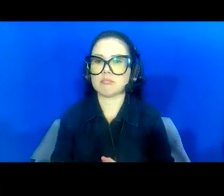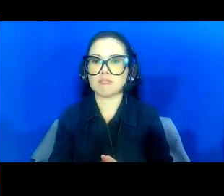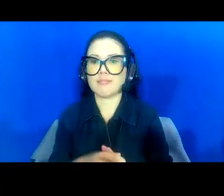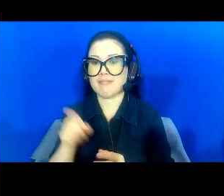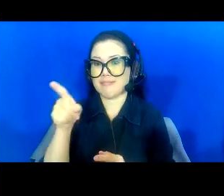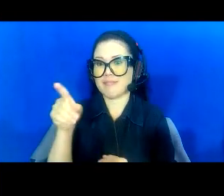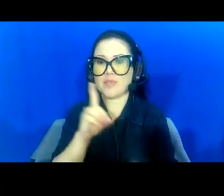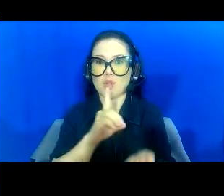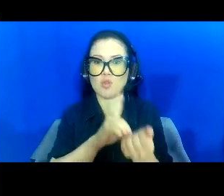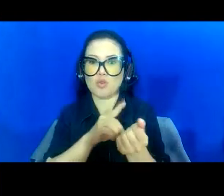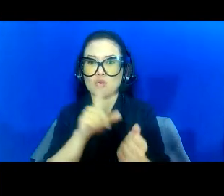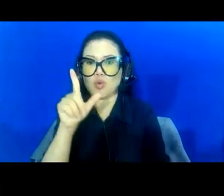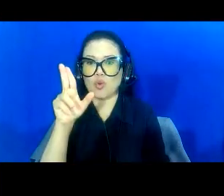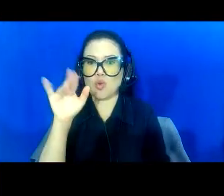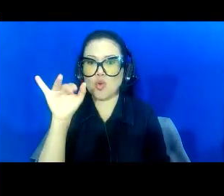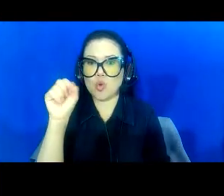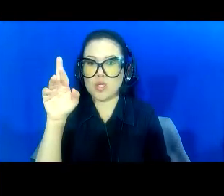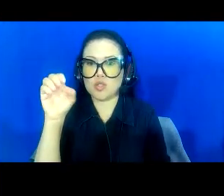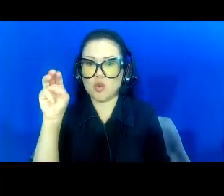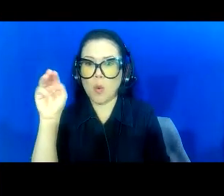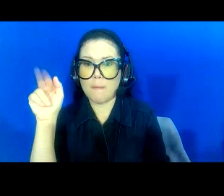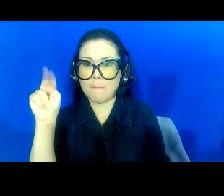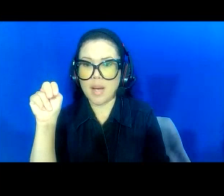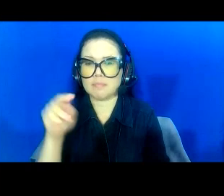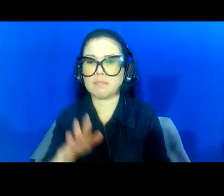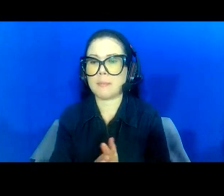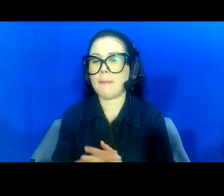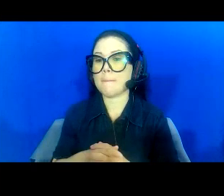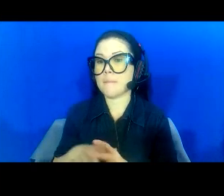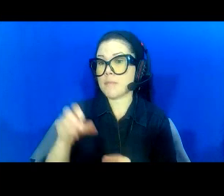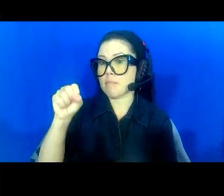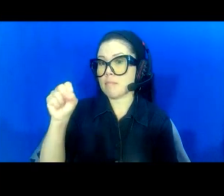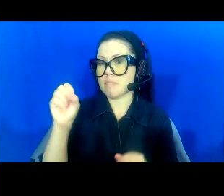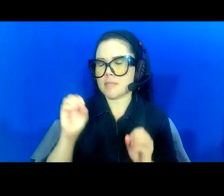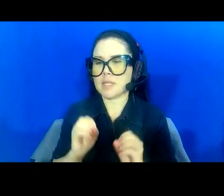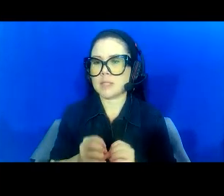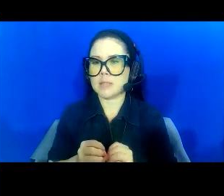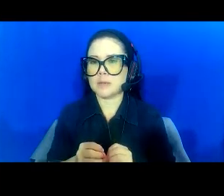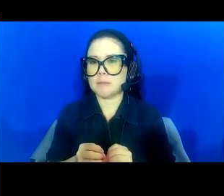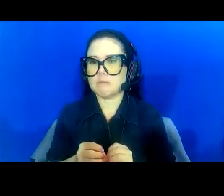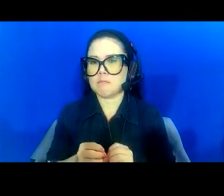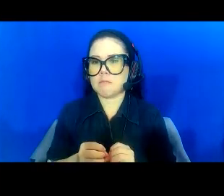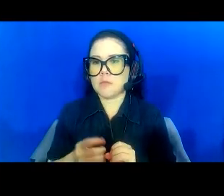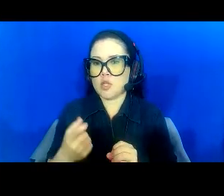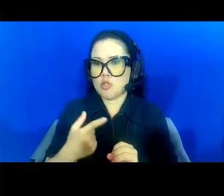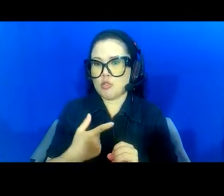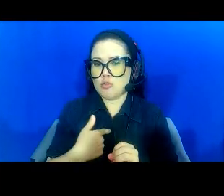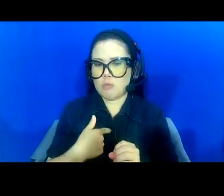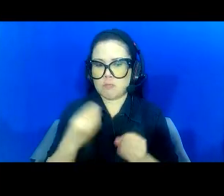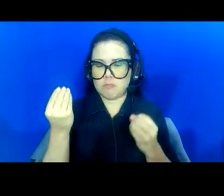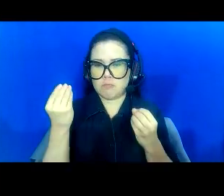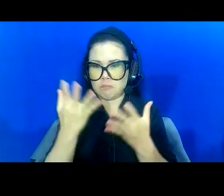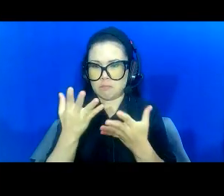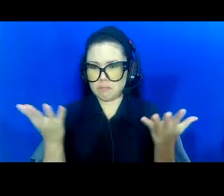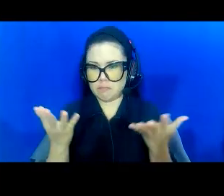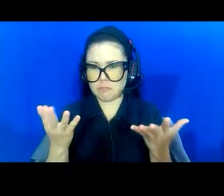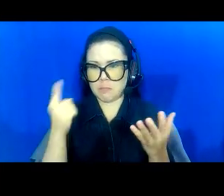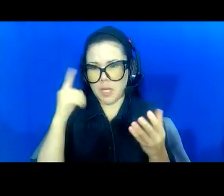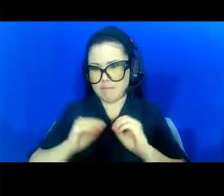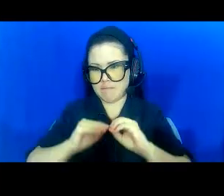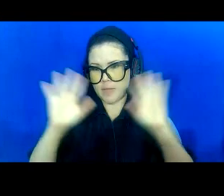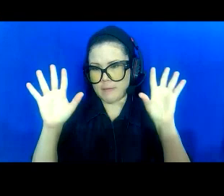Es que está escuchando. Sí. Nada, traigo también esto para clarificar. No, en el pasado ya